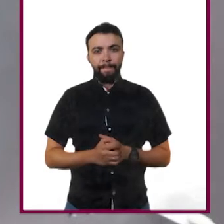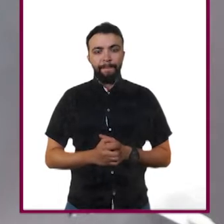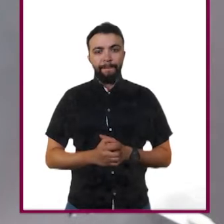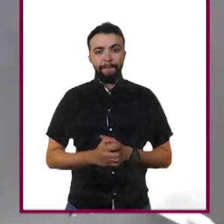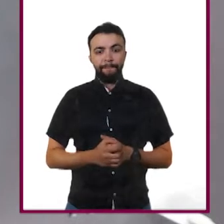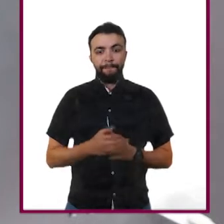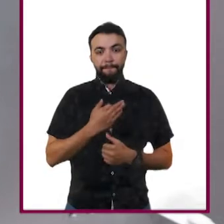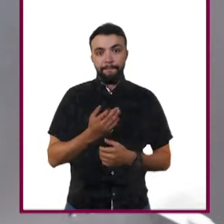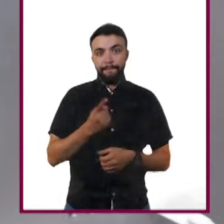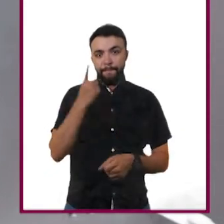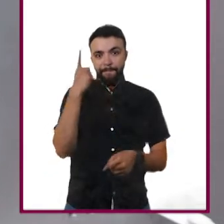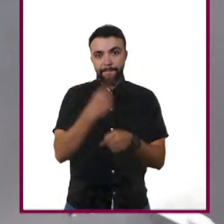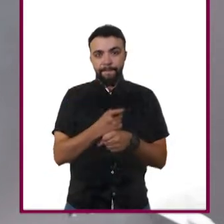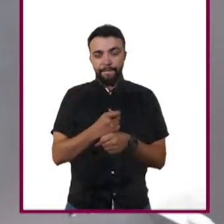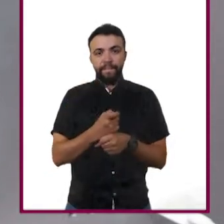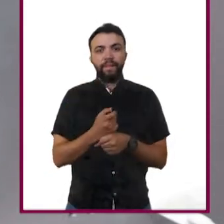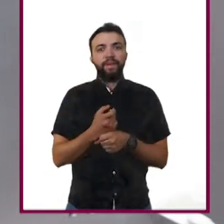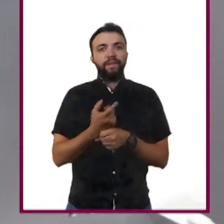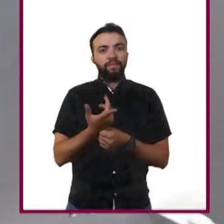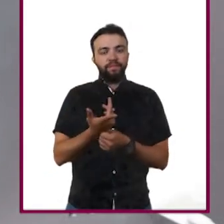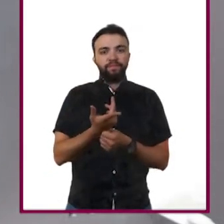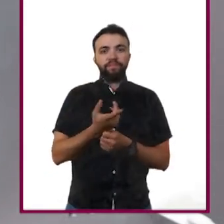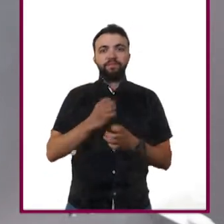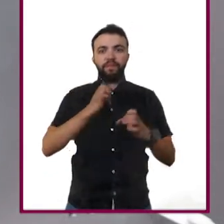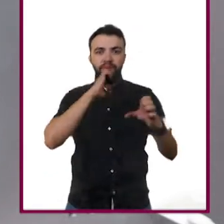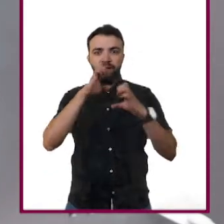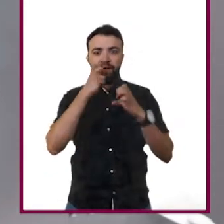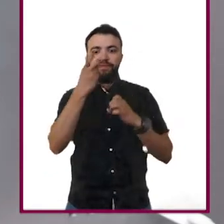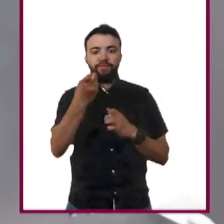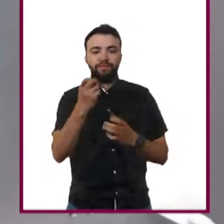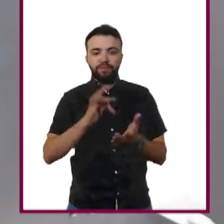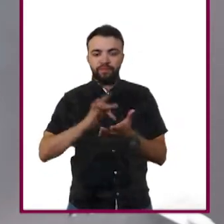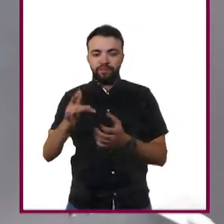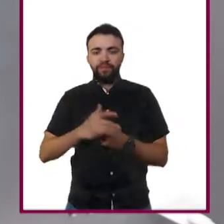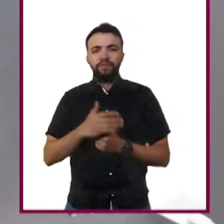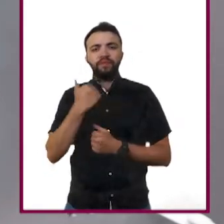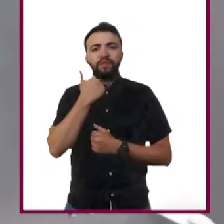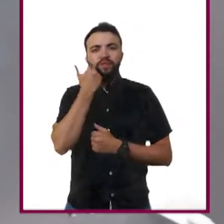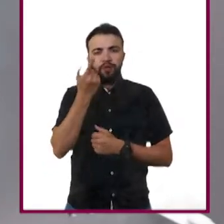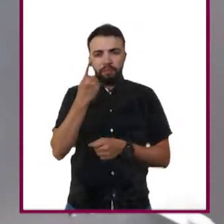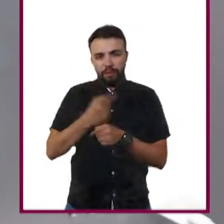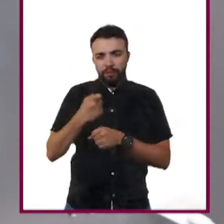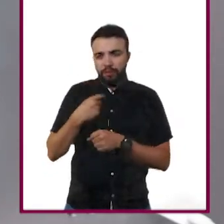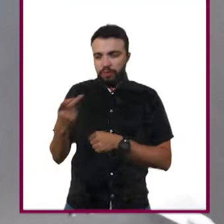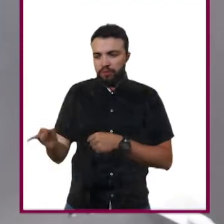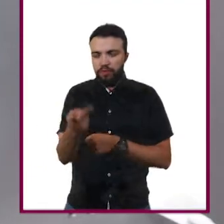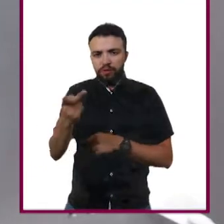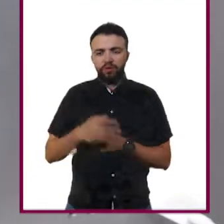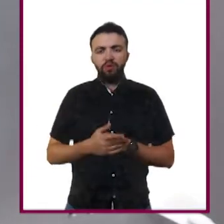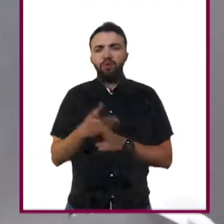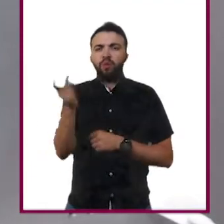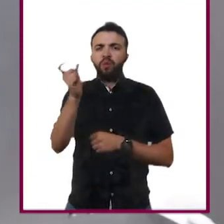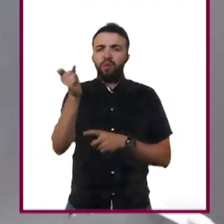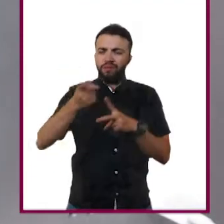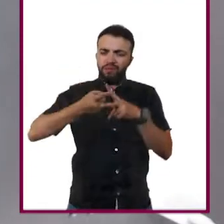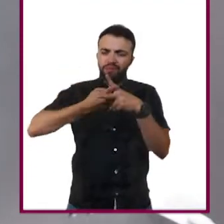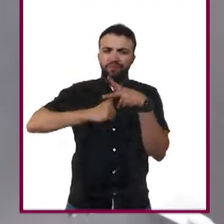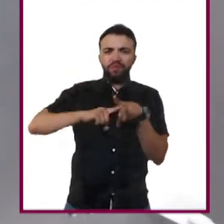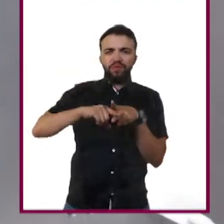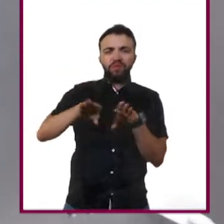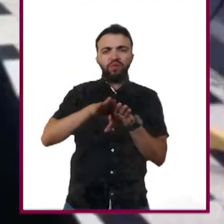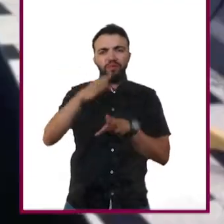Bueno, pues primero que nada, muchas gracias por esa entrevista y quiero empezar preguntándote, ¿en qué momento supiste que te querías dedicar al